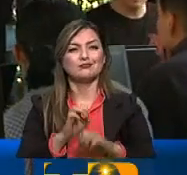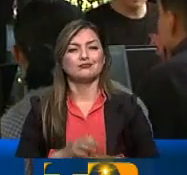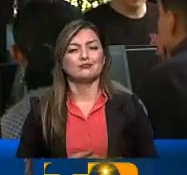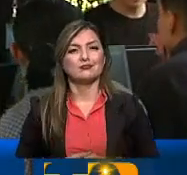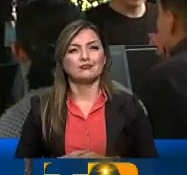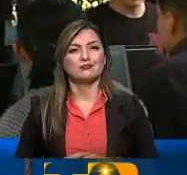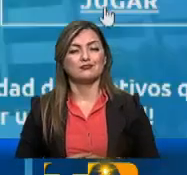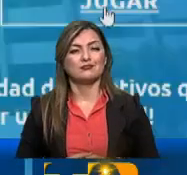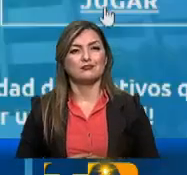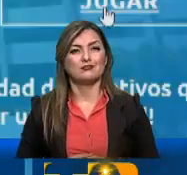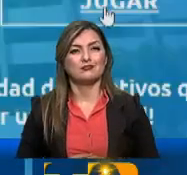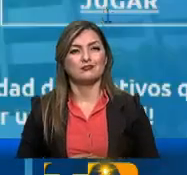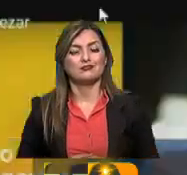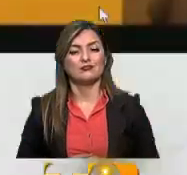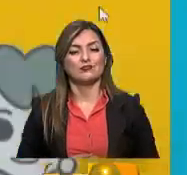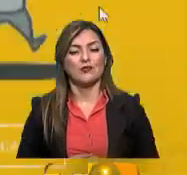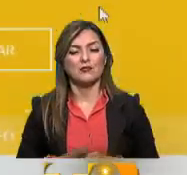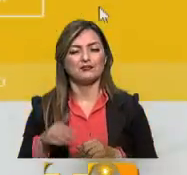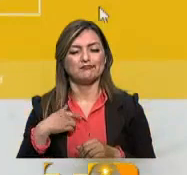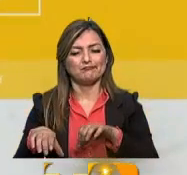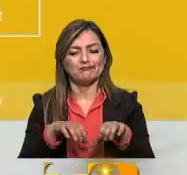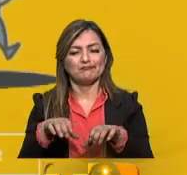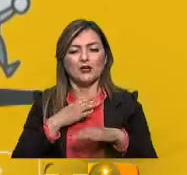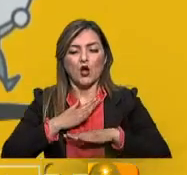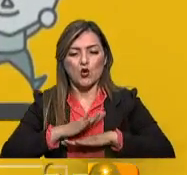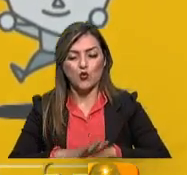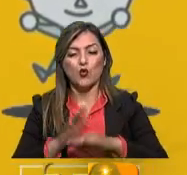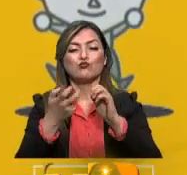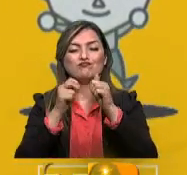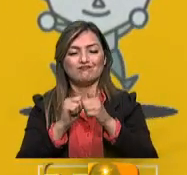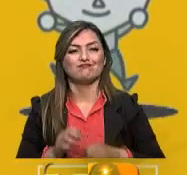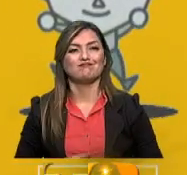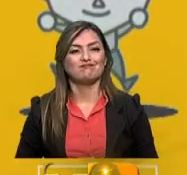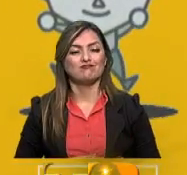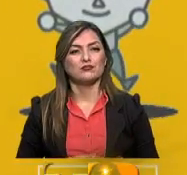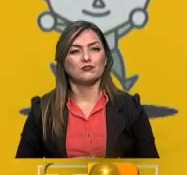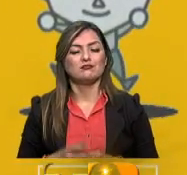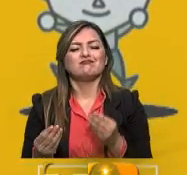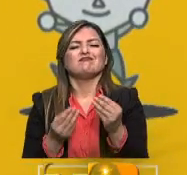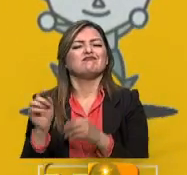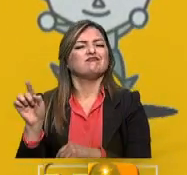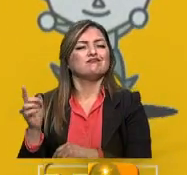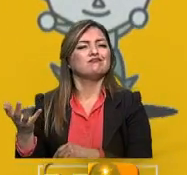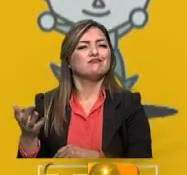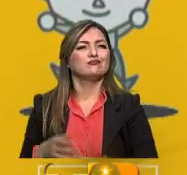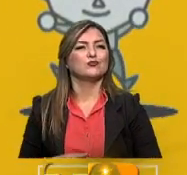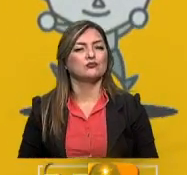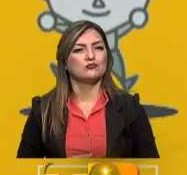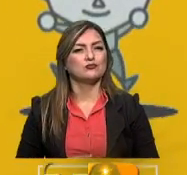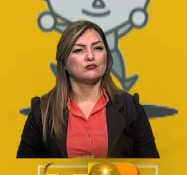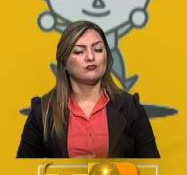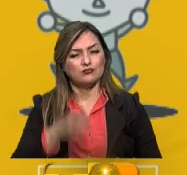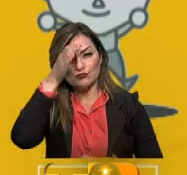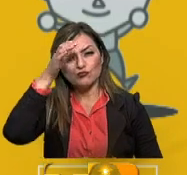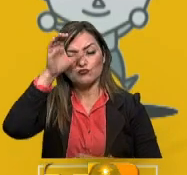mediante ciertas actividades tú puedes calmar este tipo de problemas entonces lo que nosotros hicimos fue utilizar estos